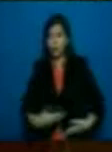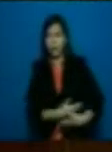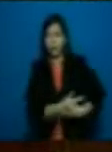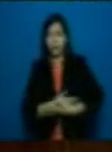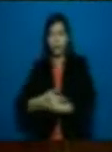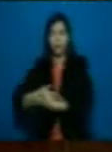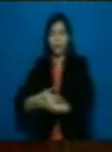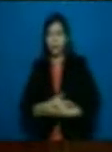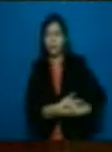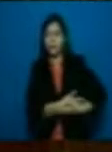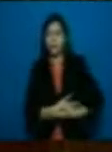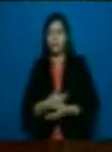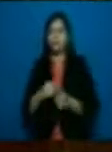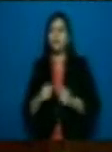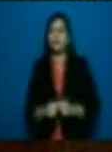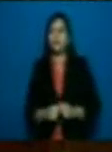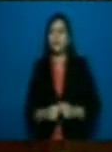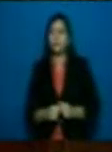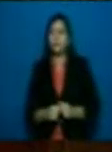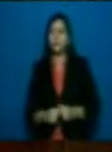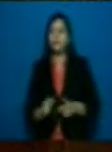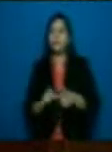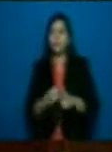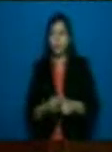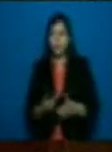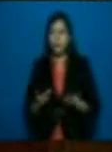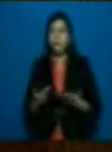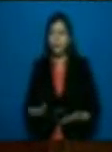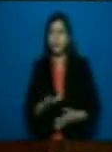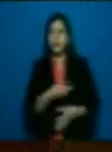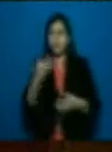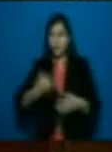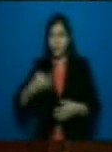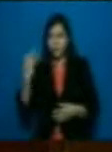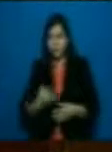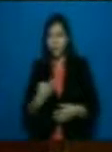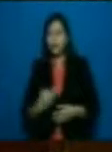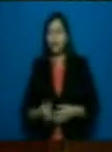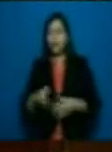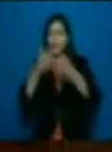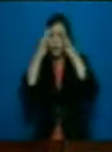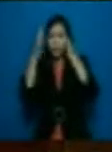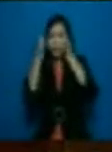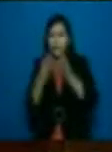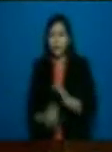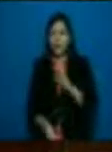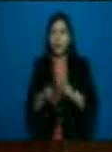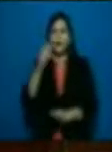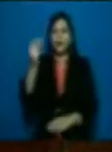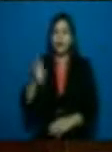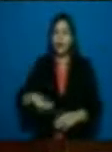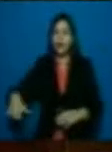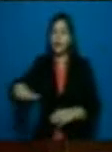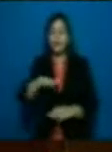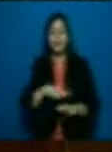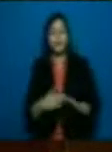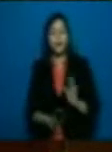cambio climático frente al cual tenemos que tomar medidas personales a la brevedad posible